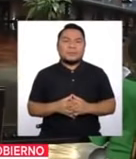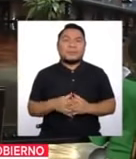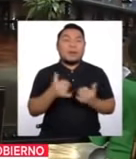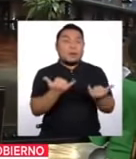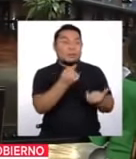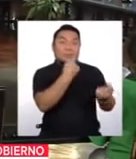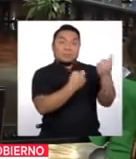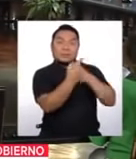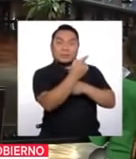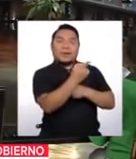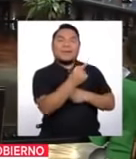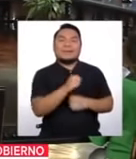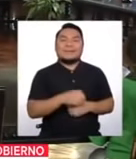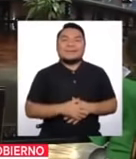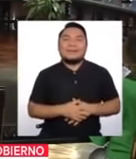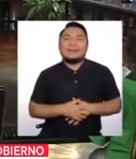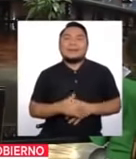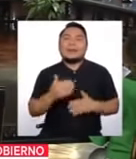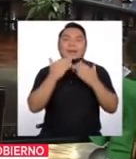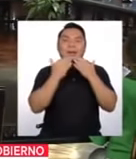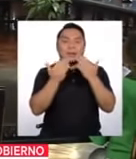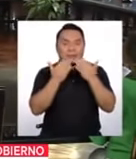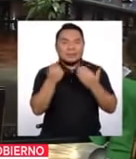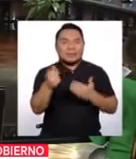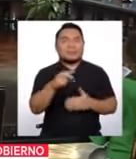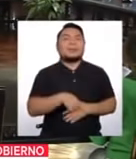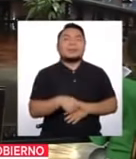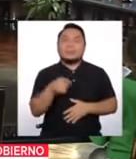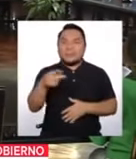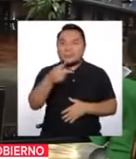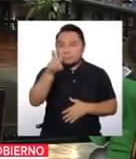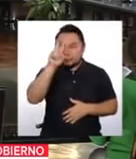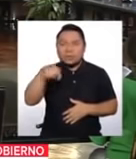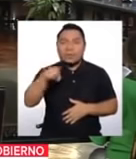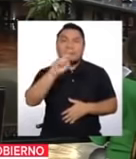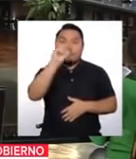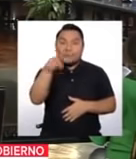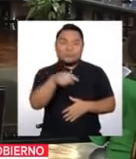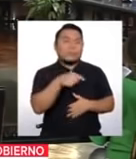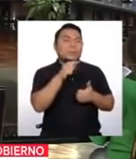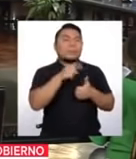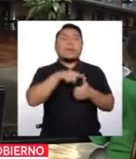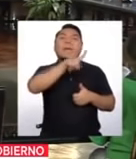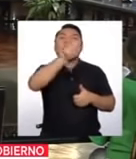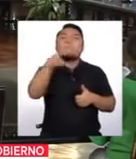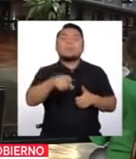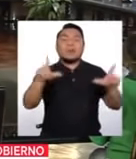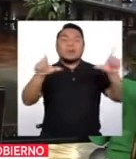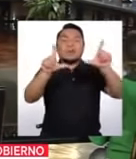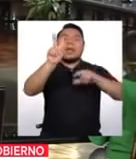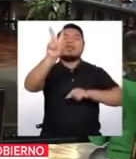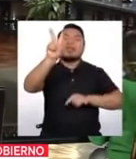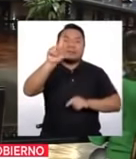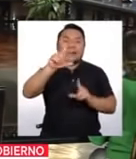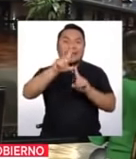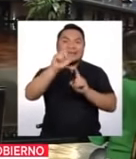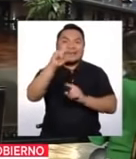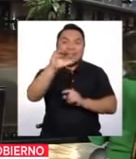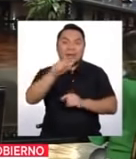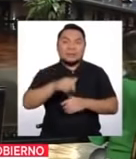Preguntas. Gracias, señor presidente, señores ministros. La primera pregunta es de Latina Televisión. Señor